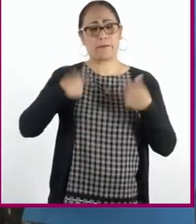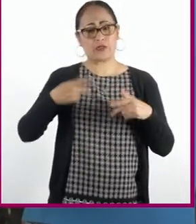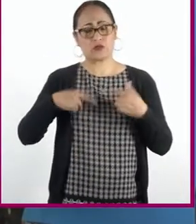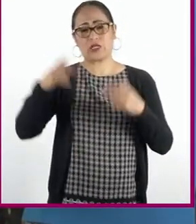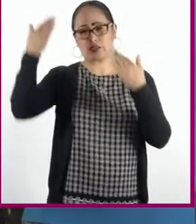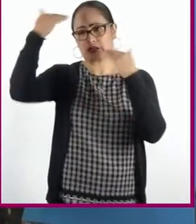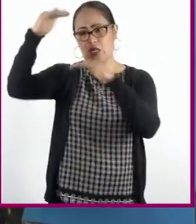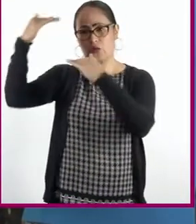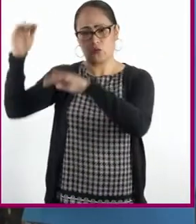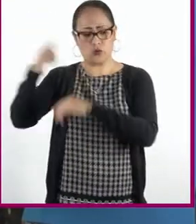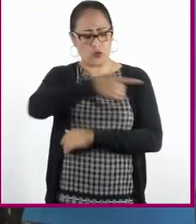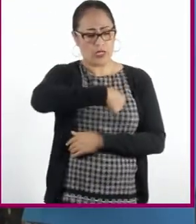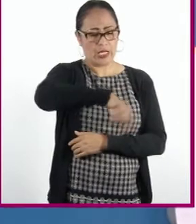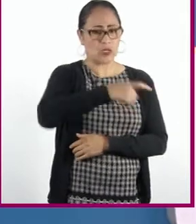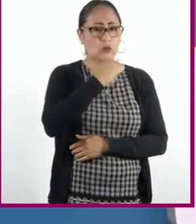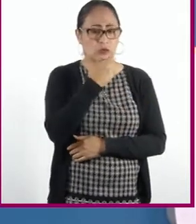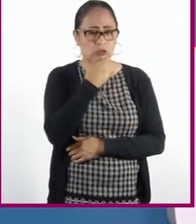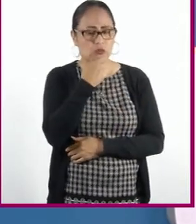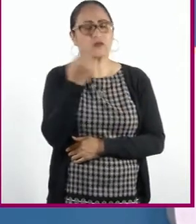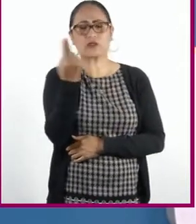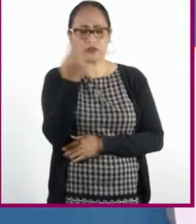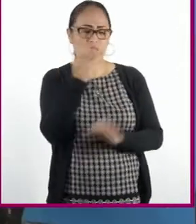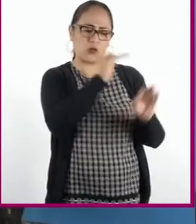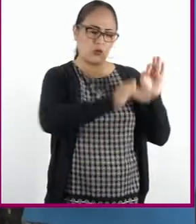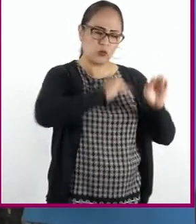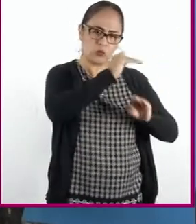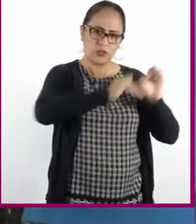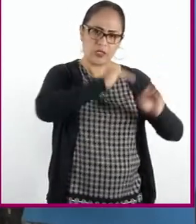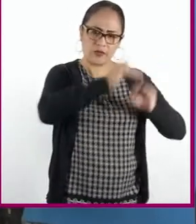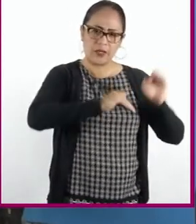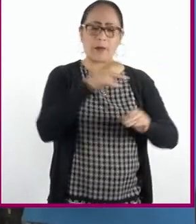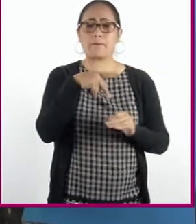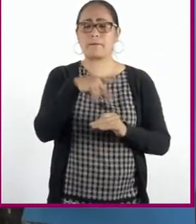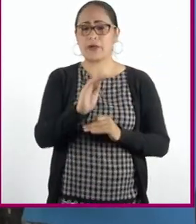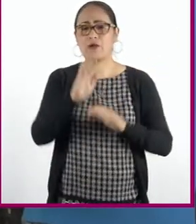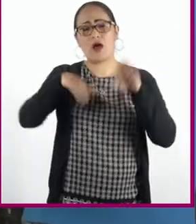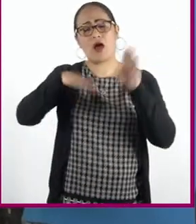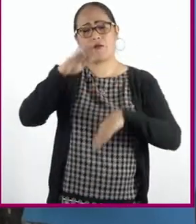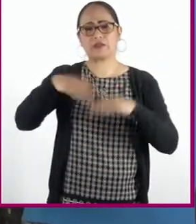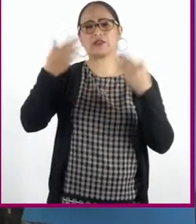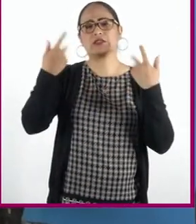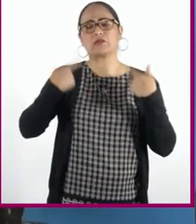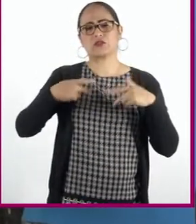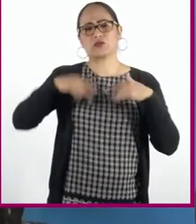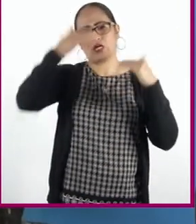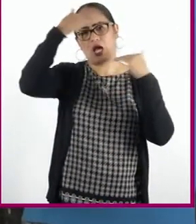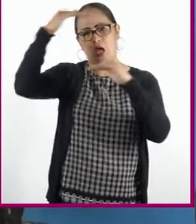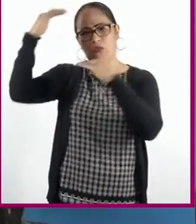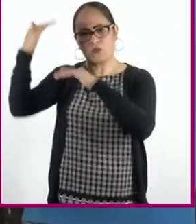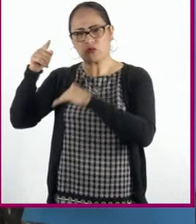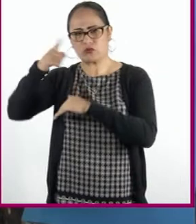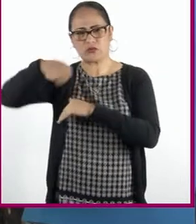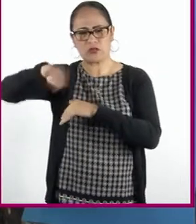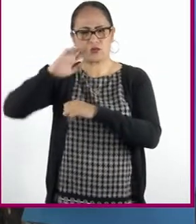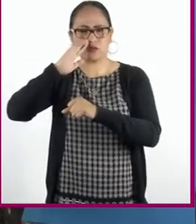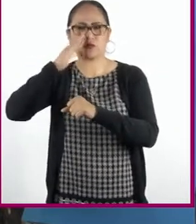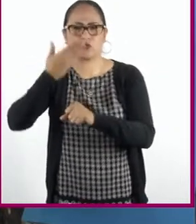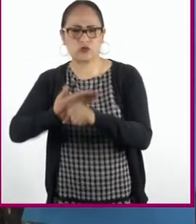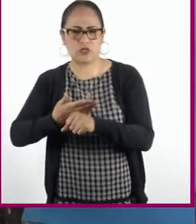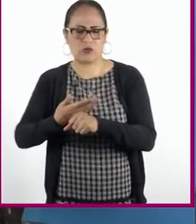niños dispensen esos cuidados. Sin embargo, cuando las y los adultos responsables de la crianza de los niños y las